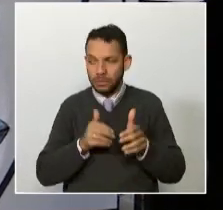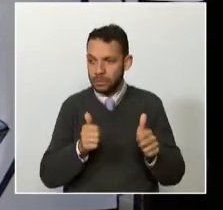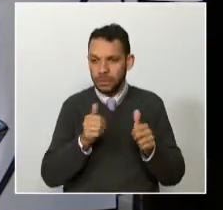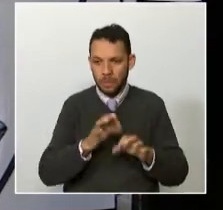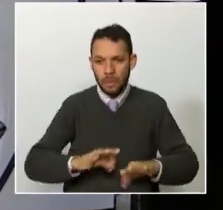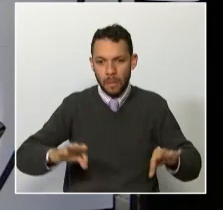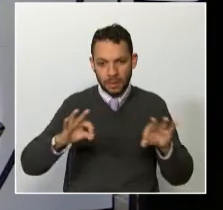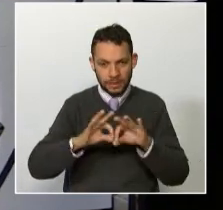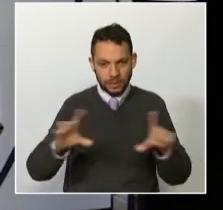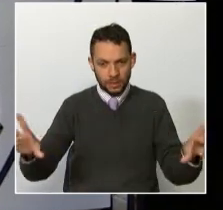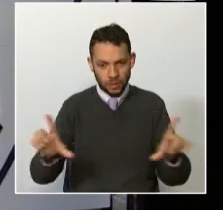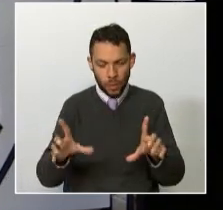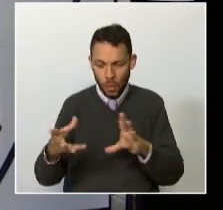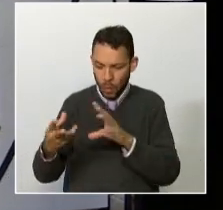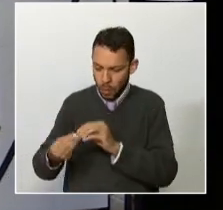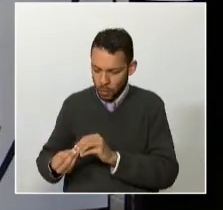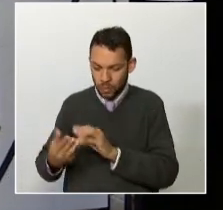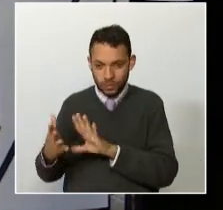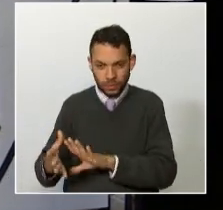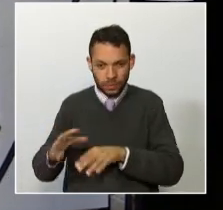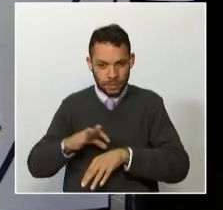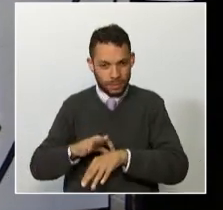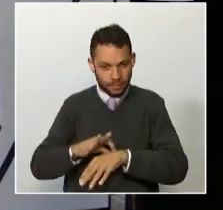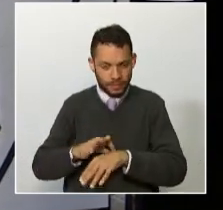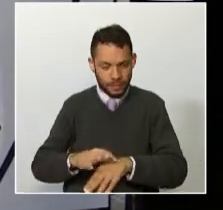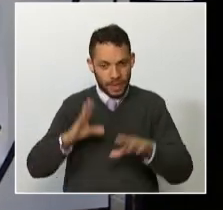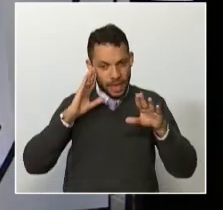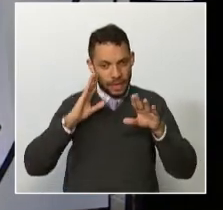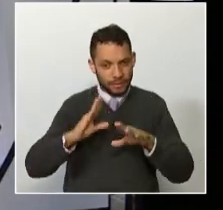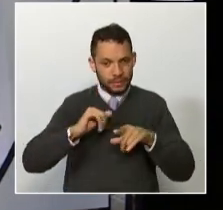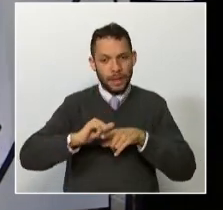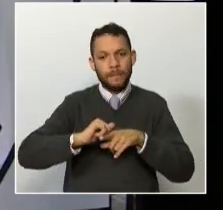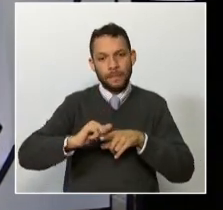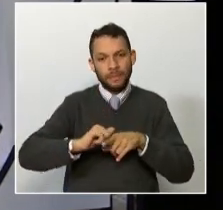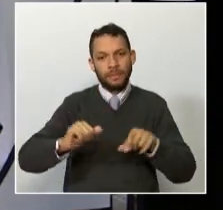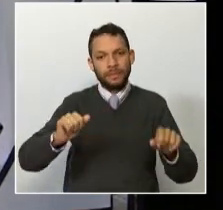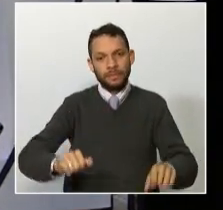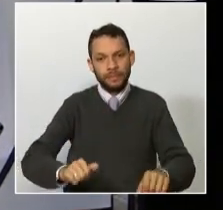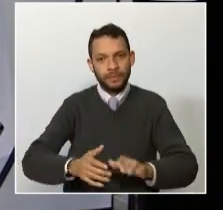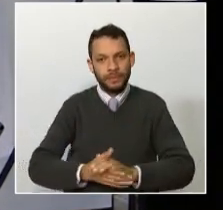trabajamos todo en equipo y para que nosotros también coloquemos estos otros ejercicios.